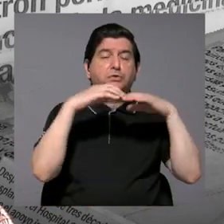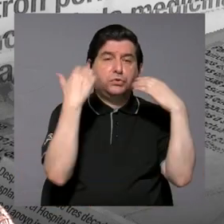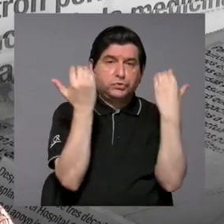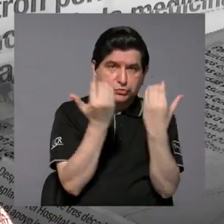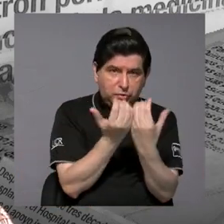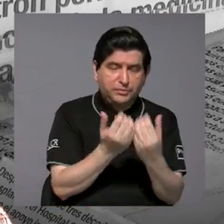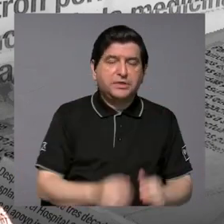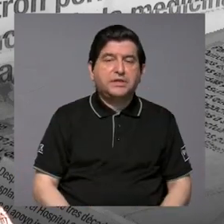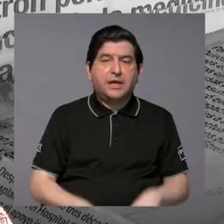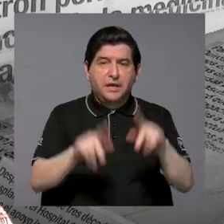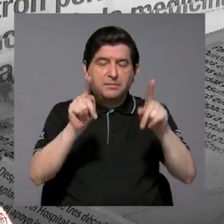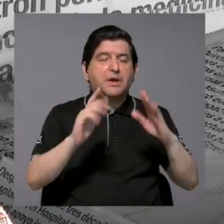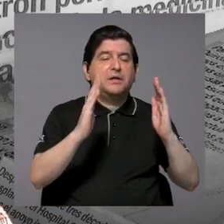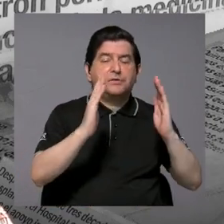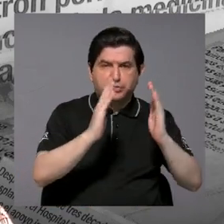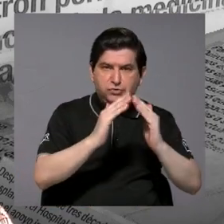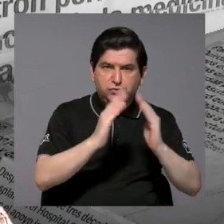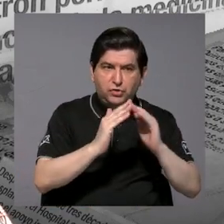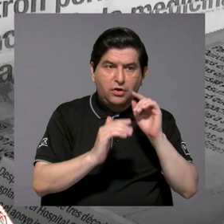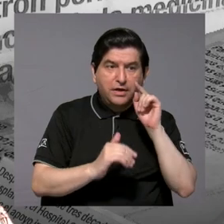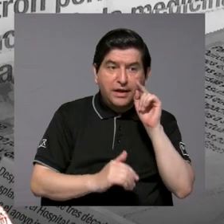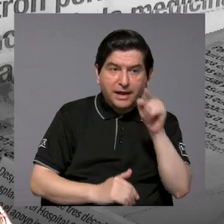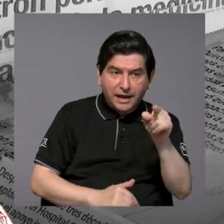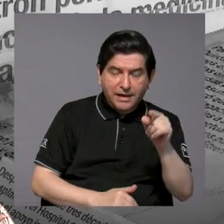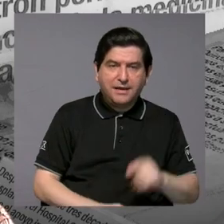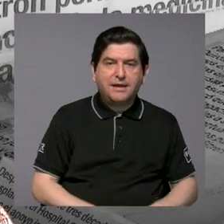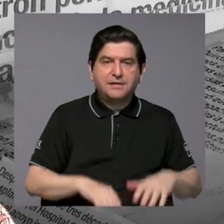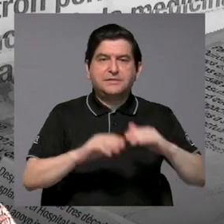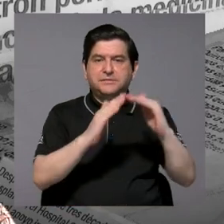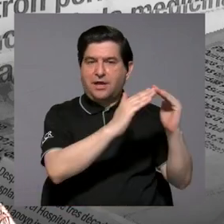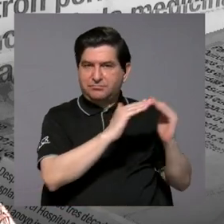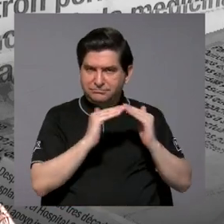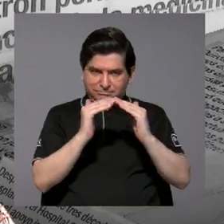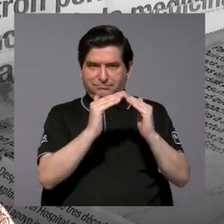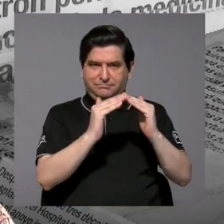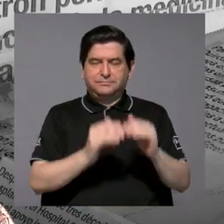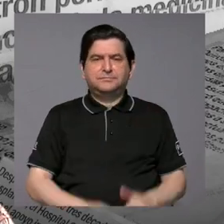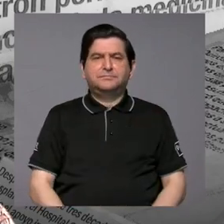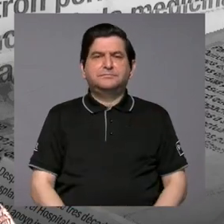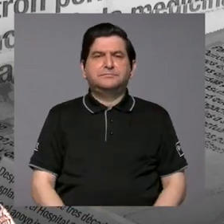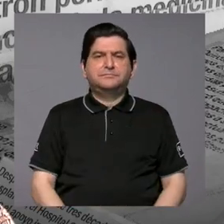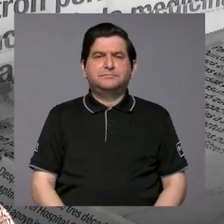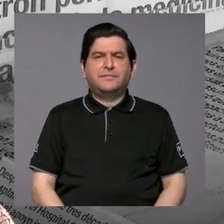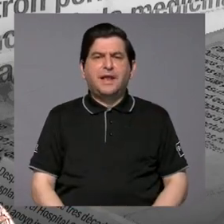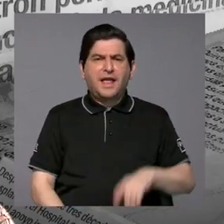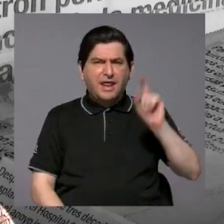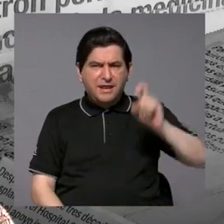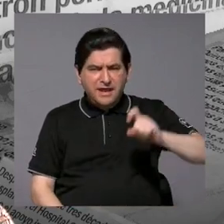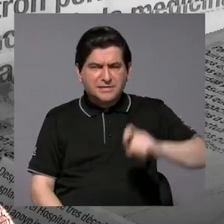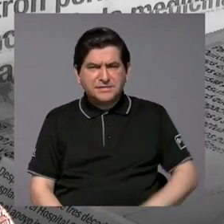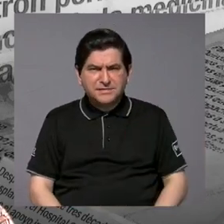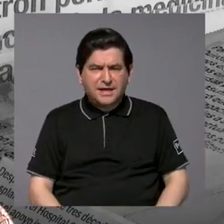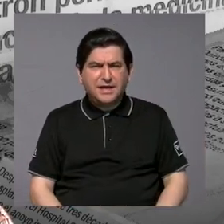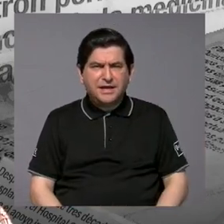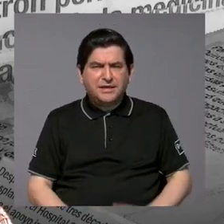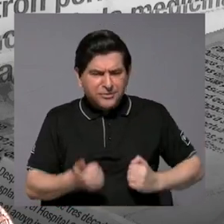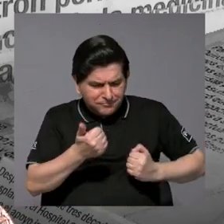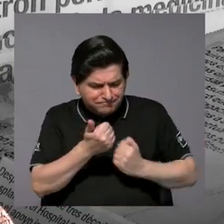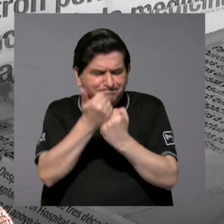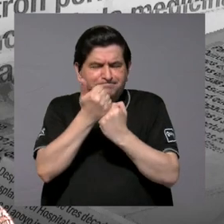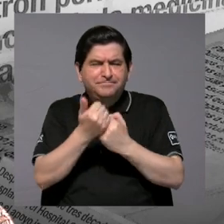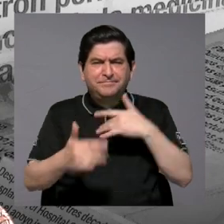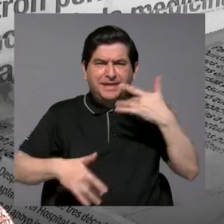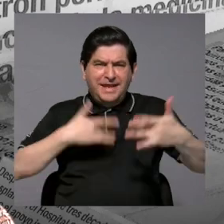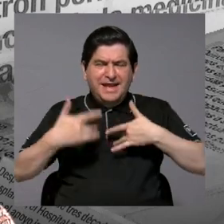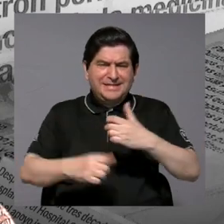y los comités la gente que vive en esa en esa en esa comunidad tiene que reforzar el